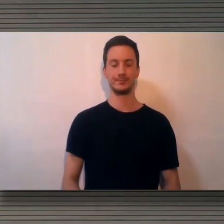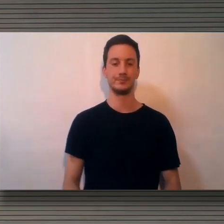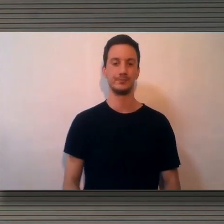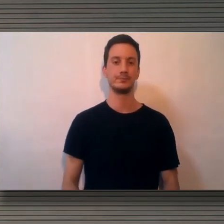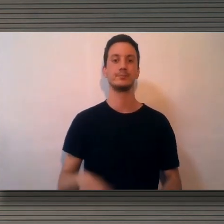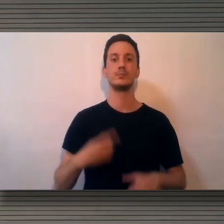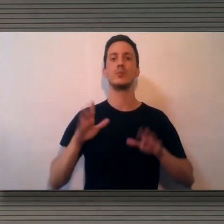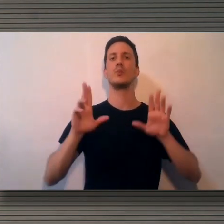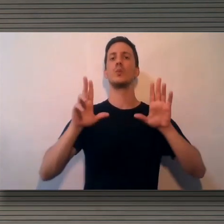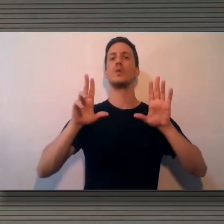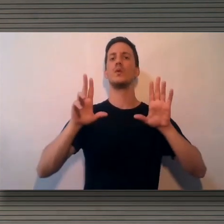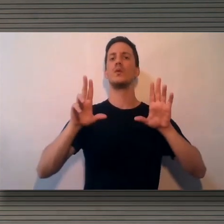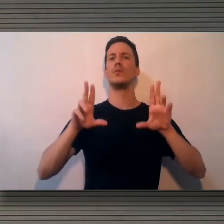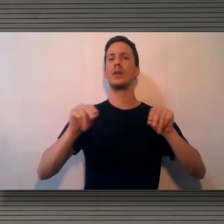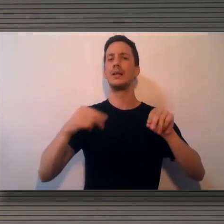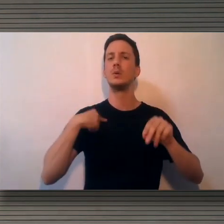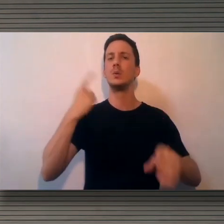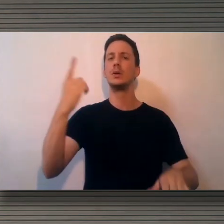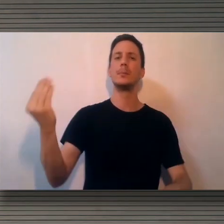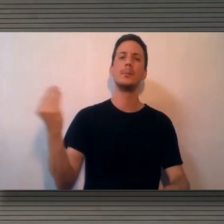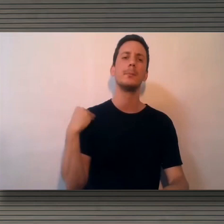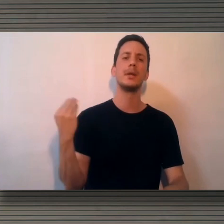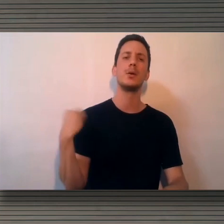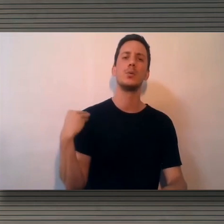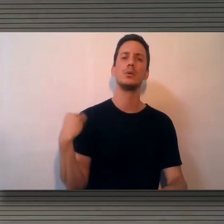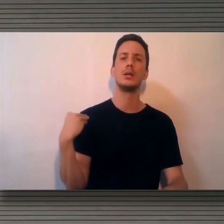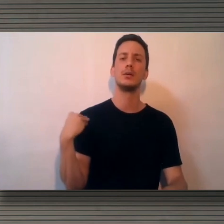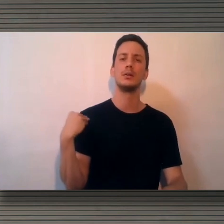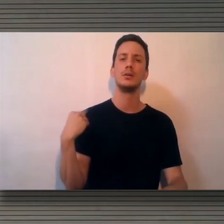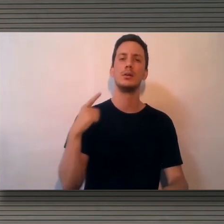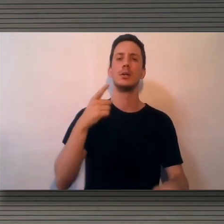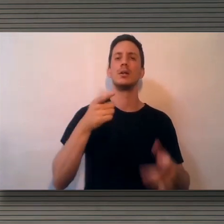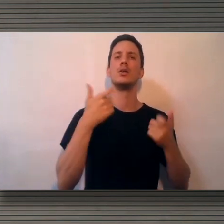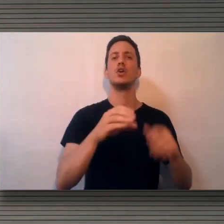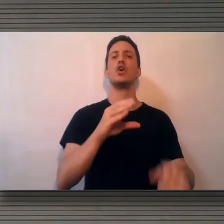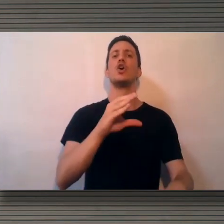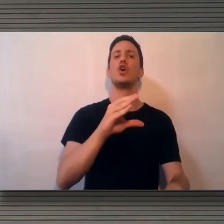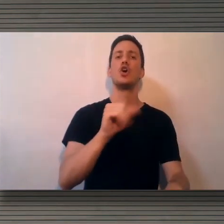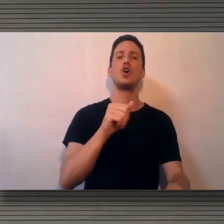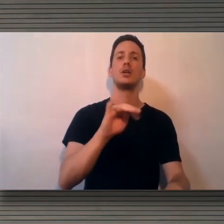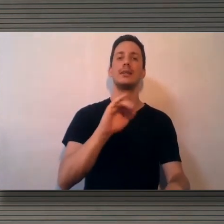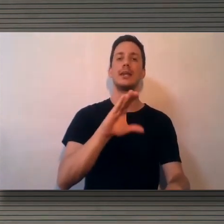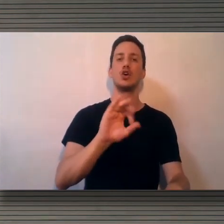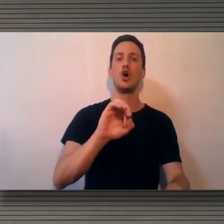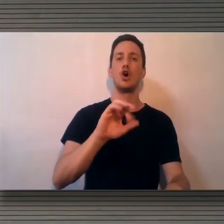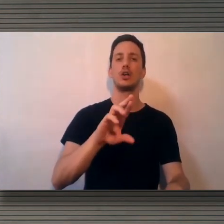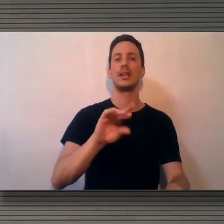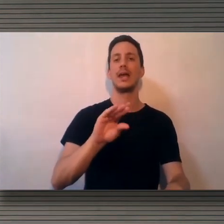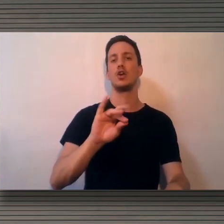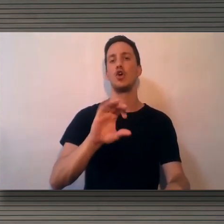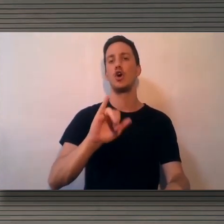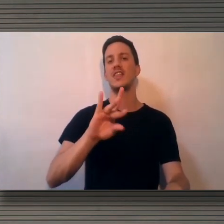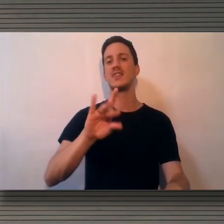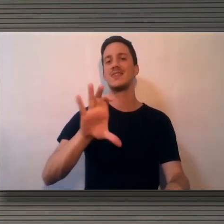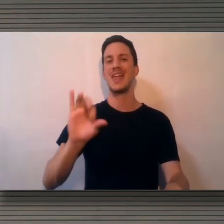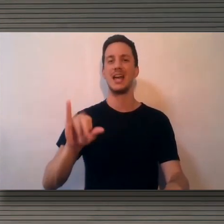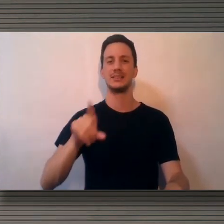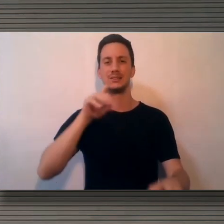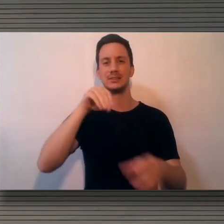Por último, nos ha llegado una pregunta acerca de los corticosteroides y la forma